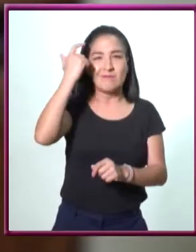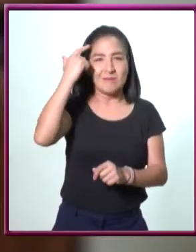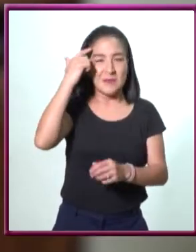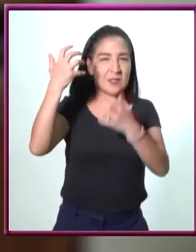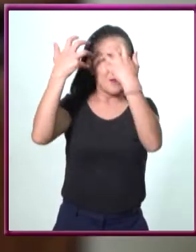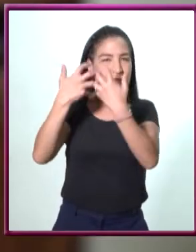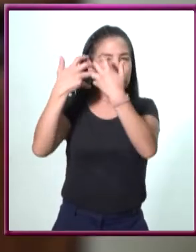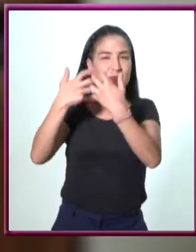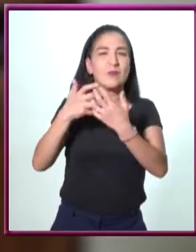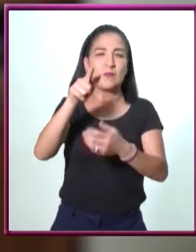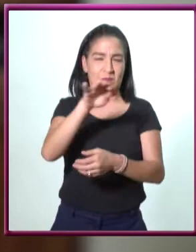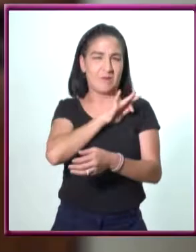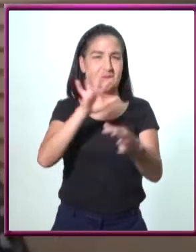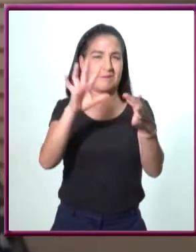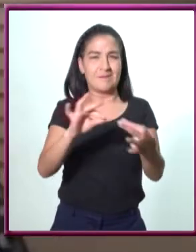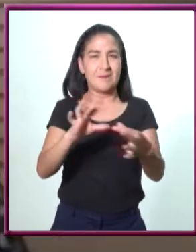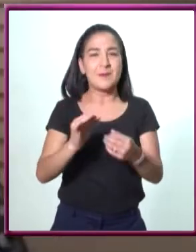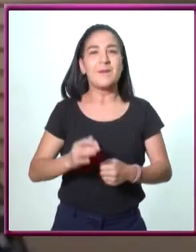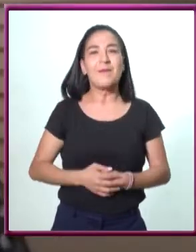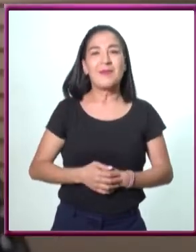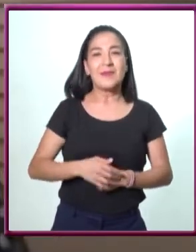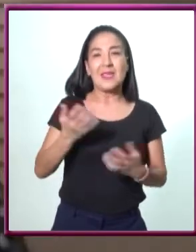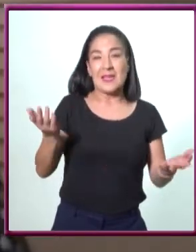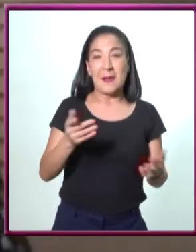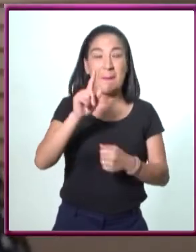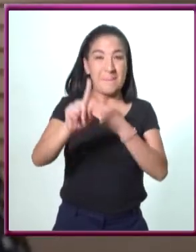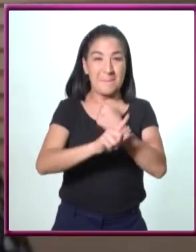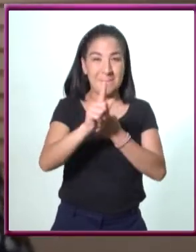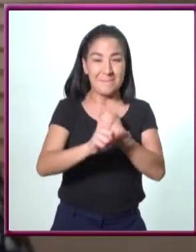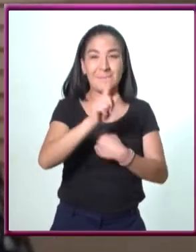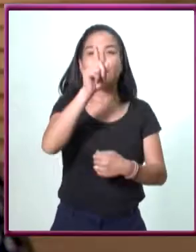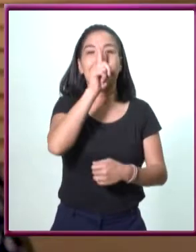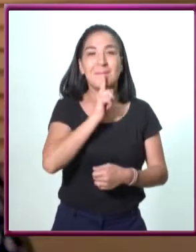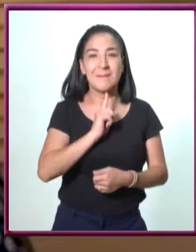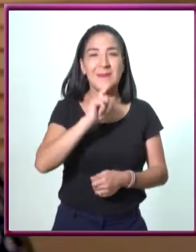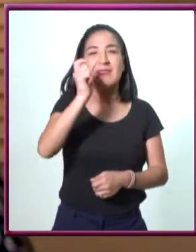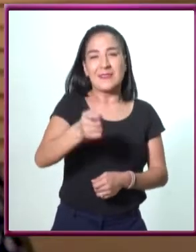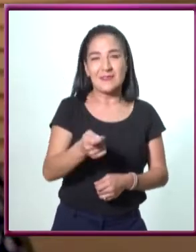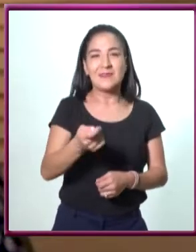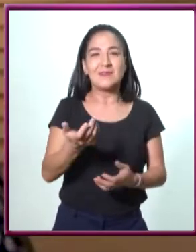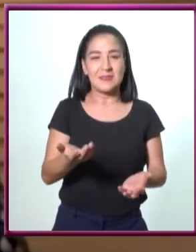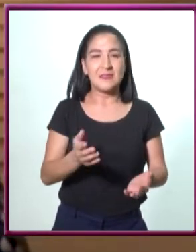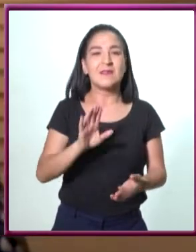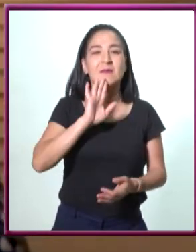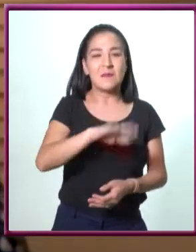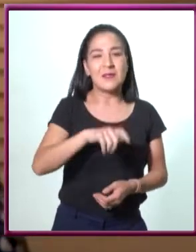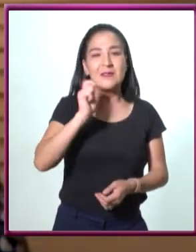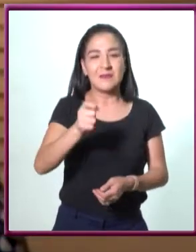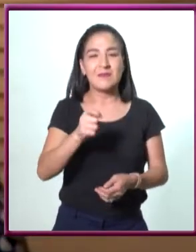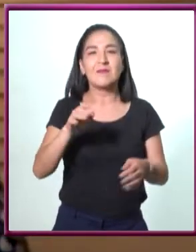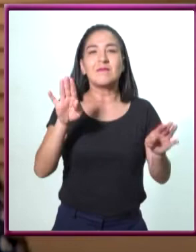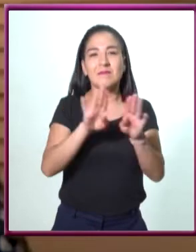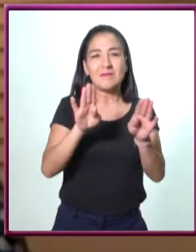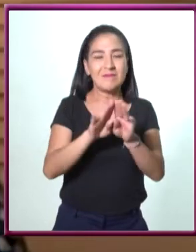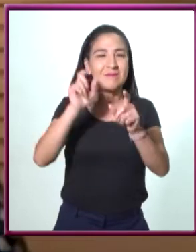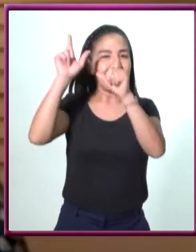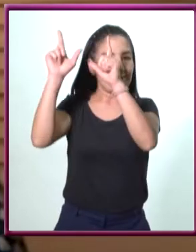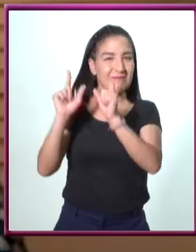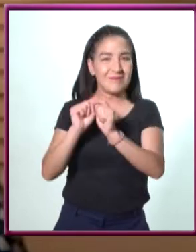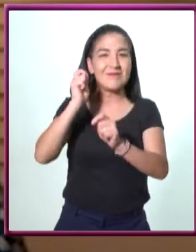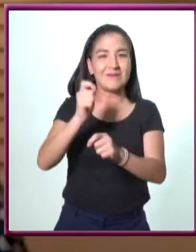¿Podrías explicarnos eso? El problema con la mentira es una muy mala herramienta de